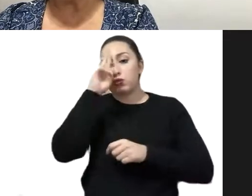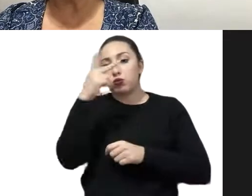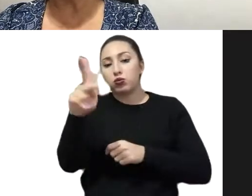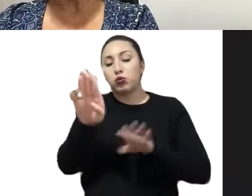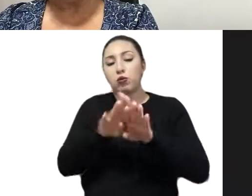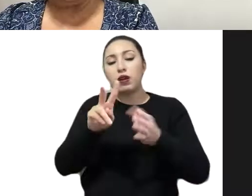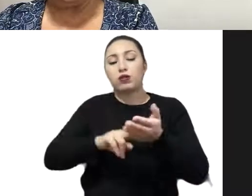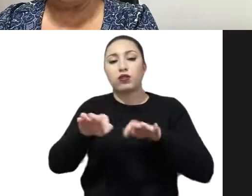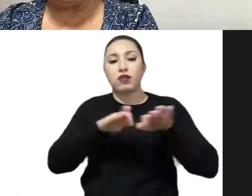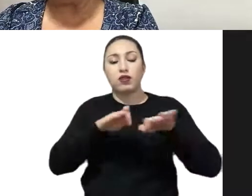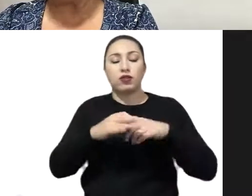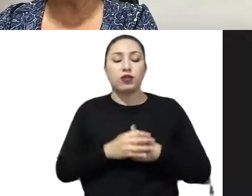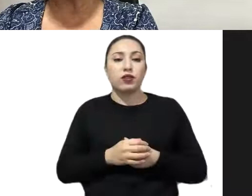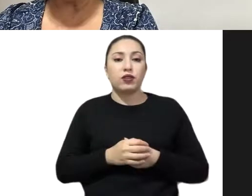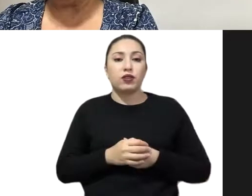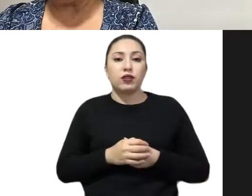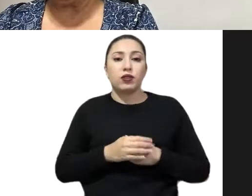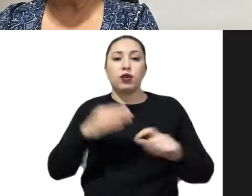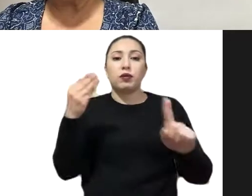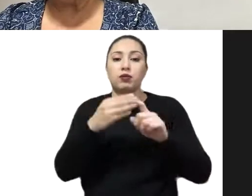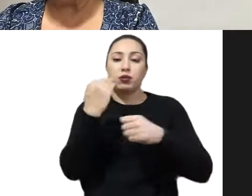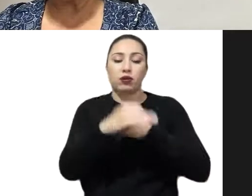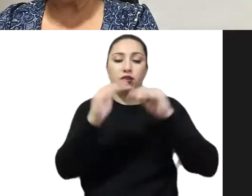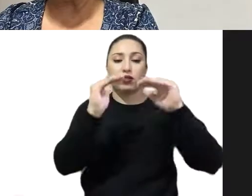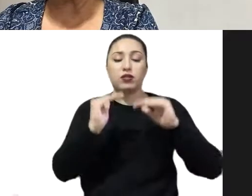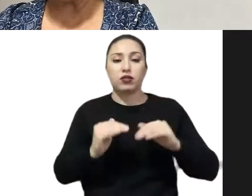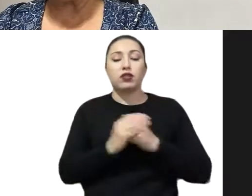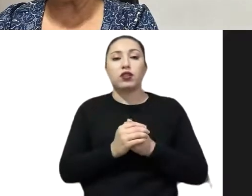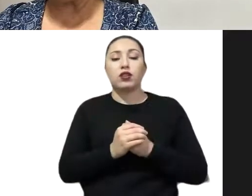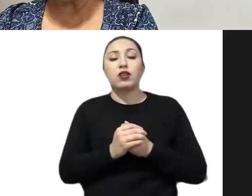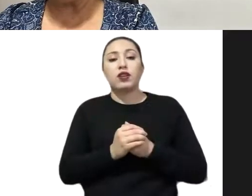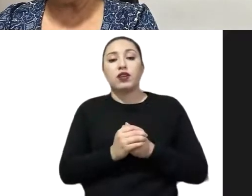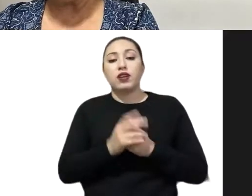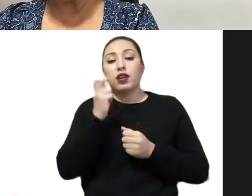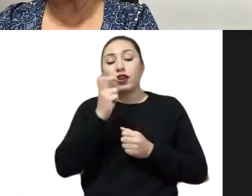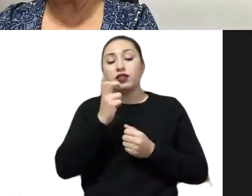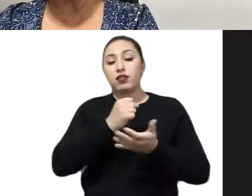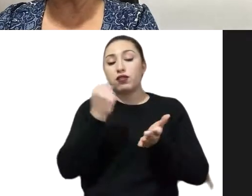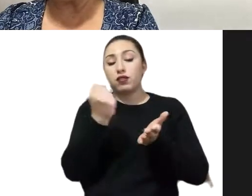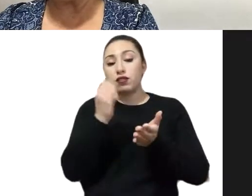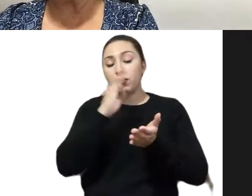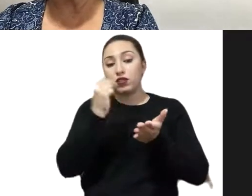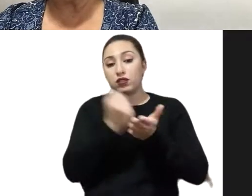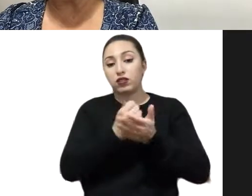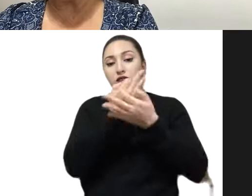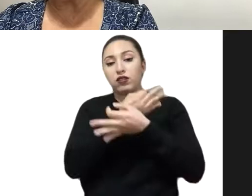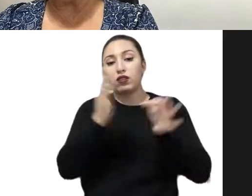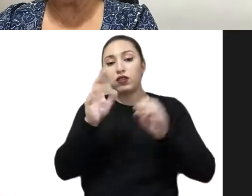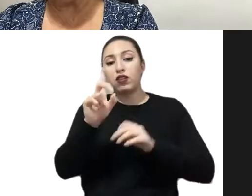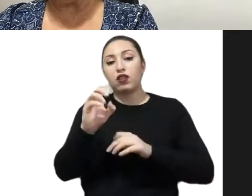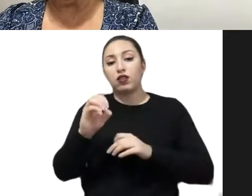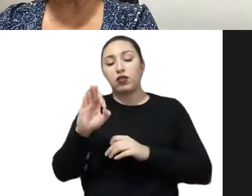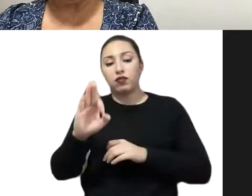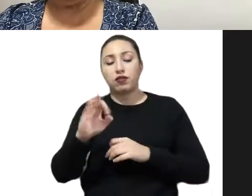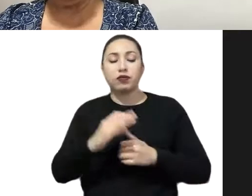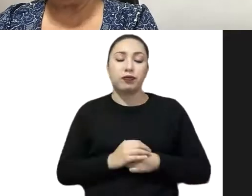laboral. Transitorios. Primero, publíquese el presente decreto en el Diario Oficial de la